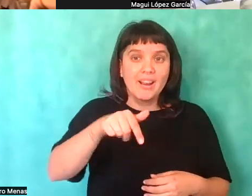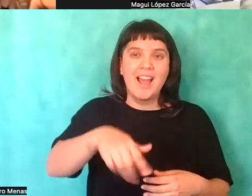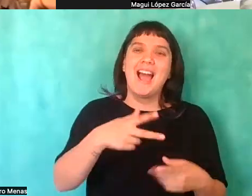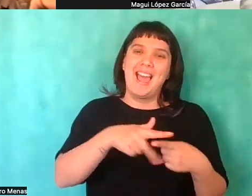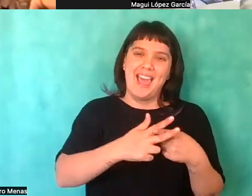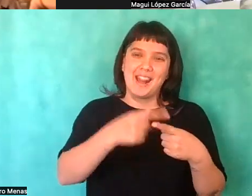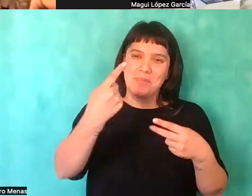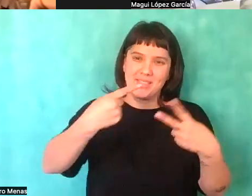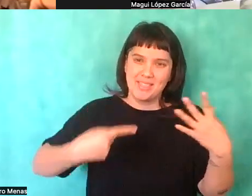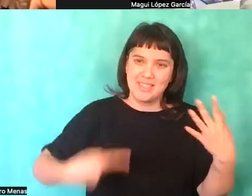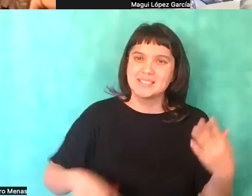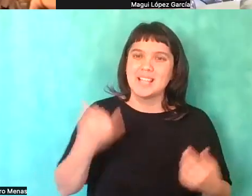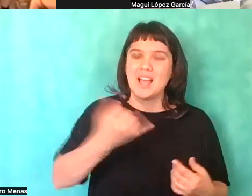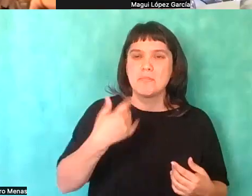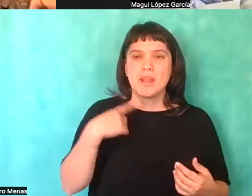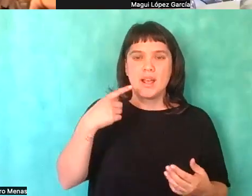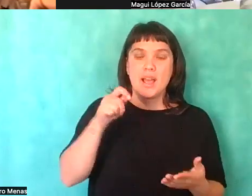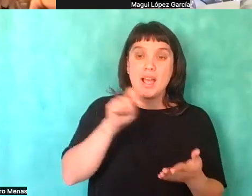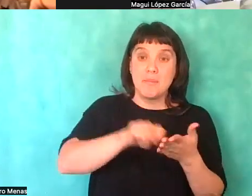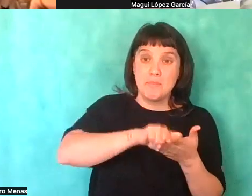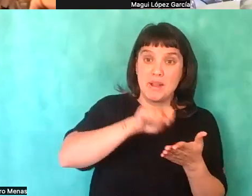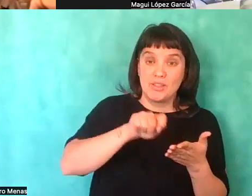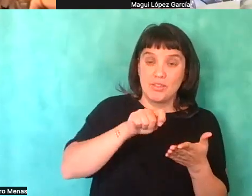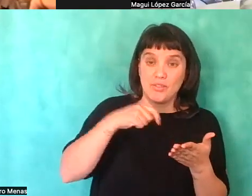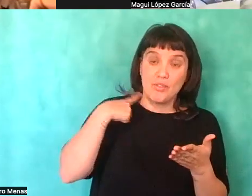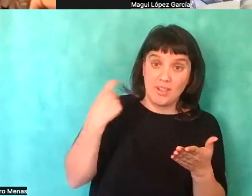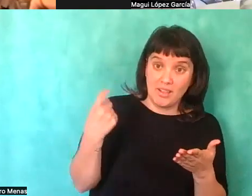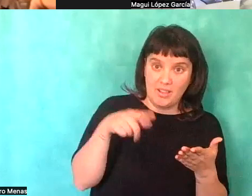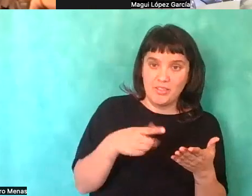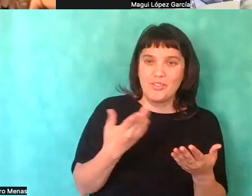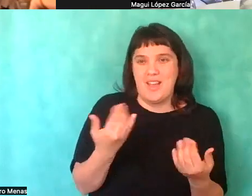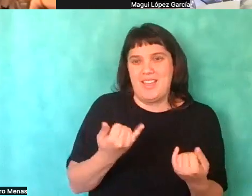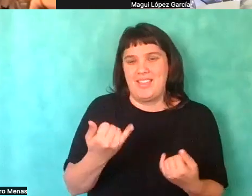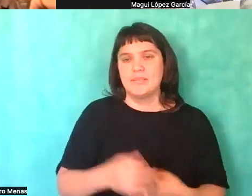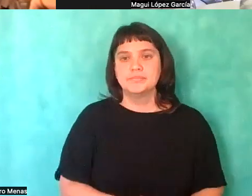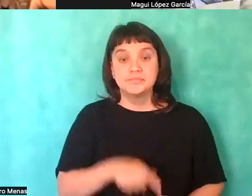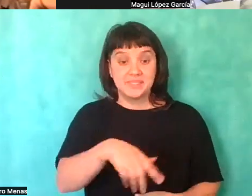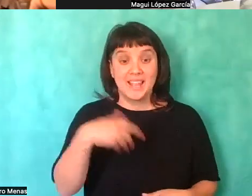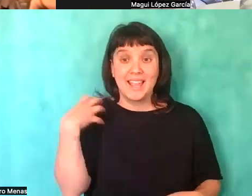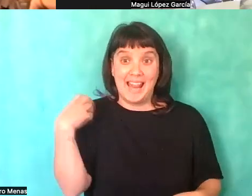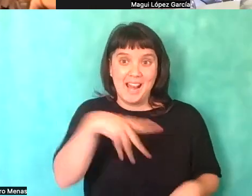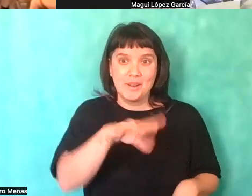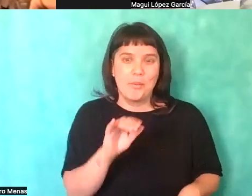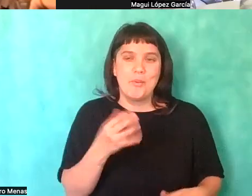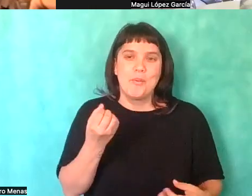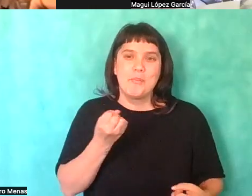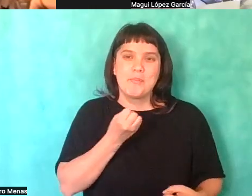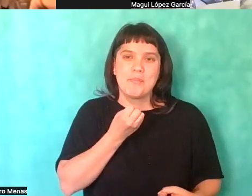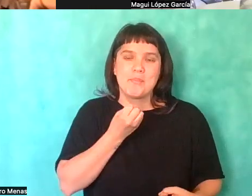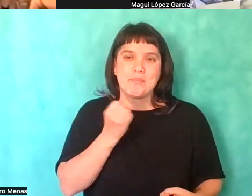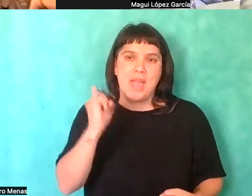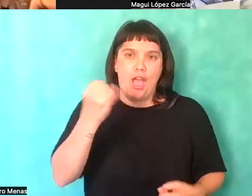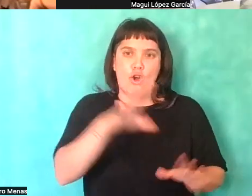español escrito. Y de hecho suelen ser los mejores casos, digo, los que después, bueno, decís, bueno, pero ¿por qué? Bueno, pasa por eso, porque ya accedieron a una